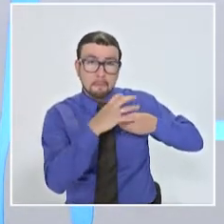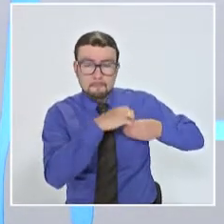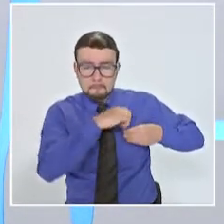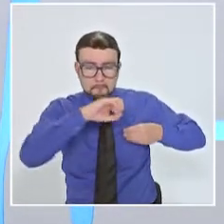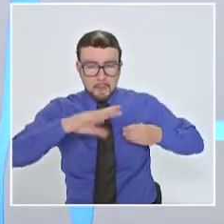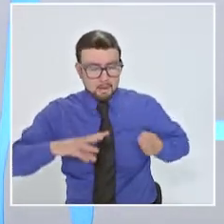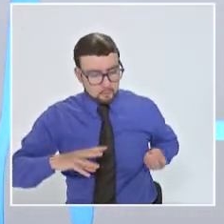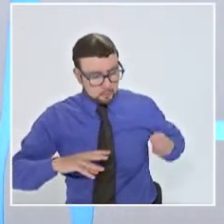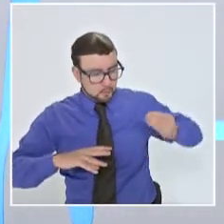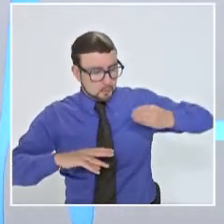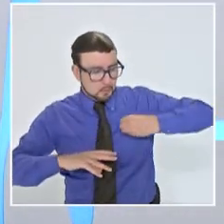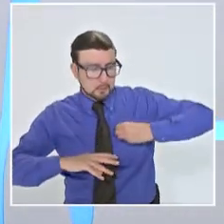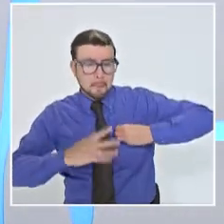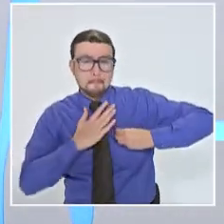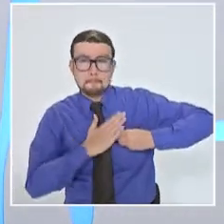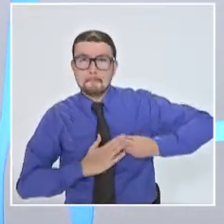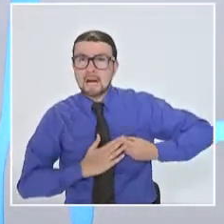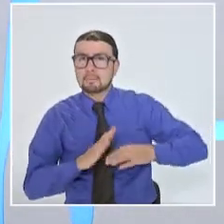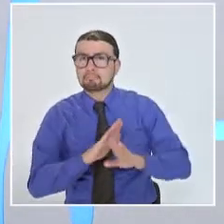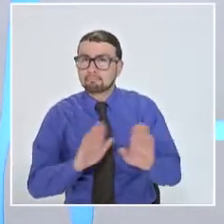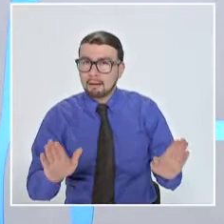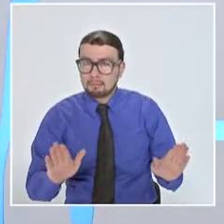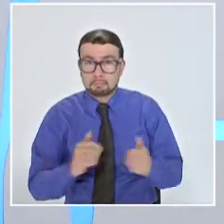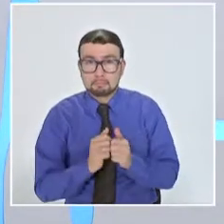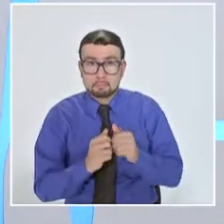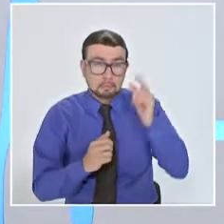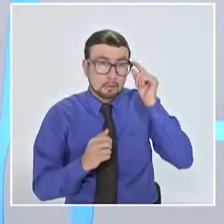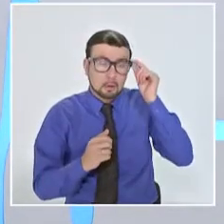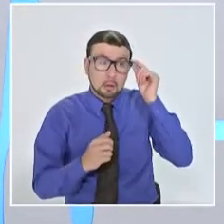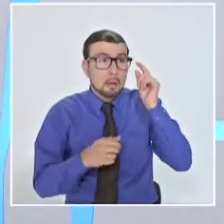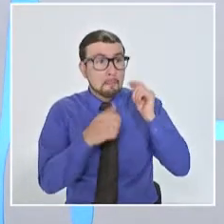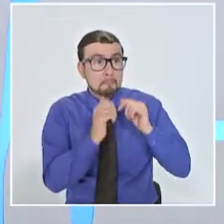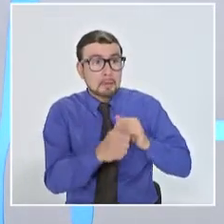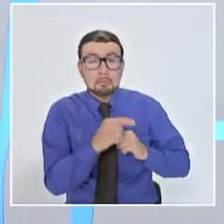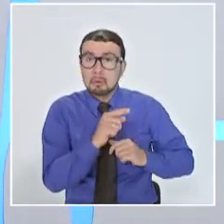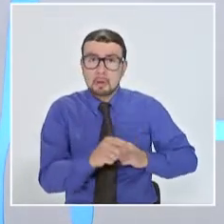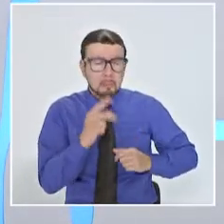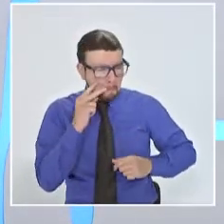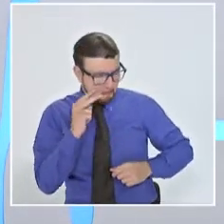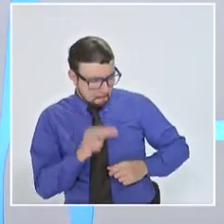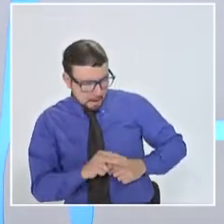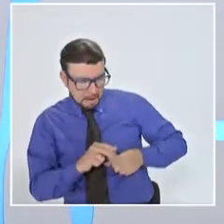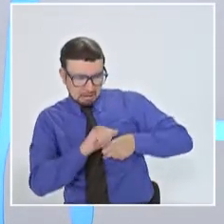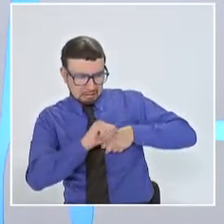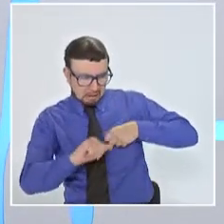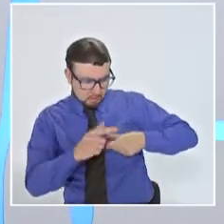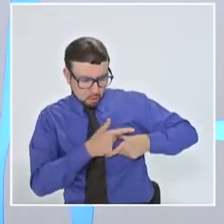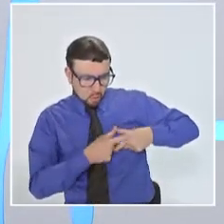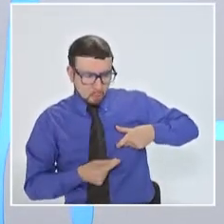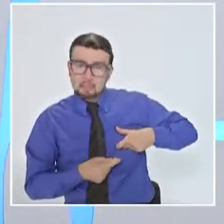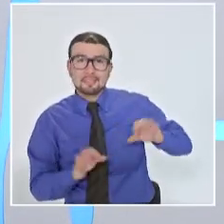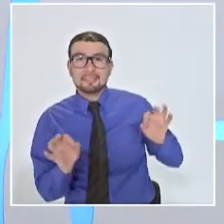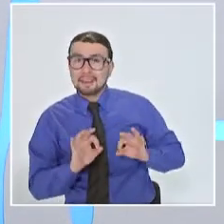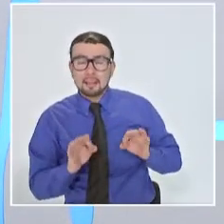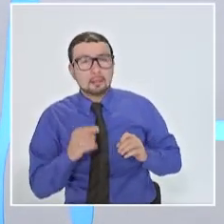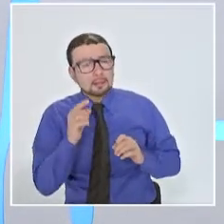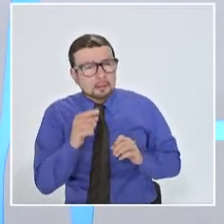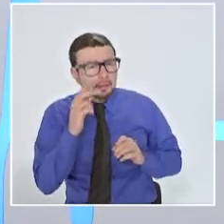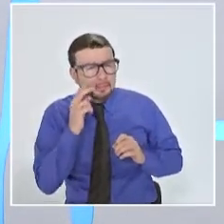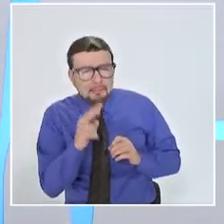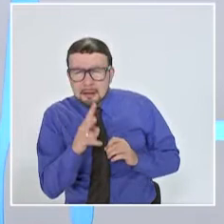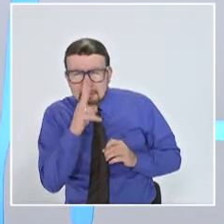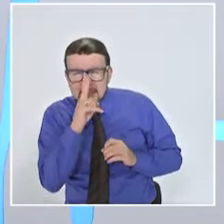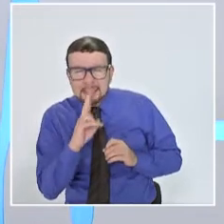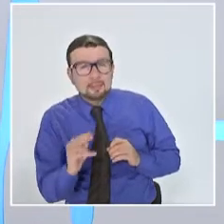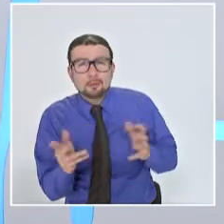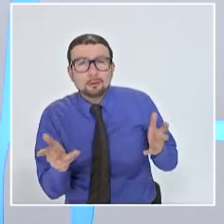vuelvo y cierro la glándula mamaria. A la paciente prácticamente no se le queda notando la cicatriz porque el sitio donde más se mimetizan las